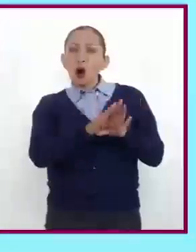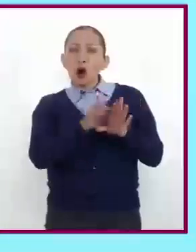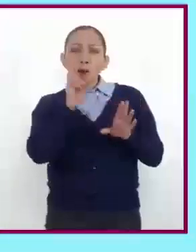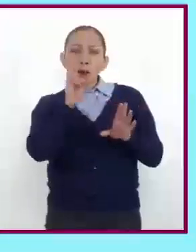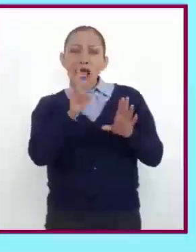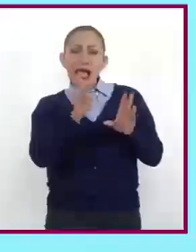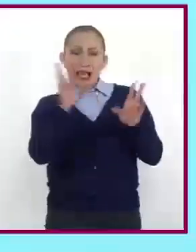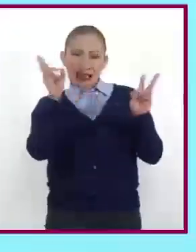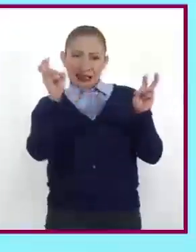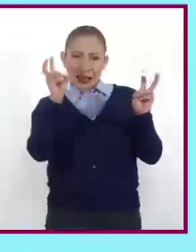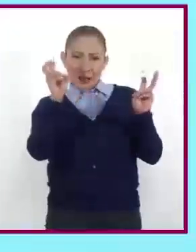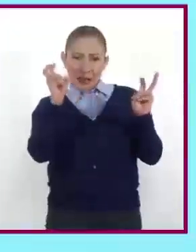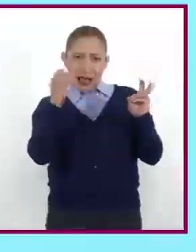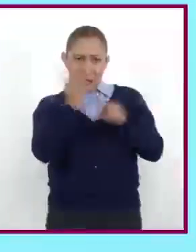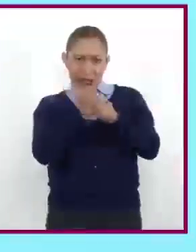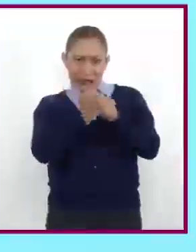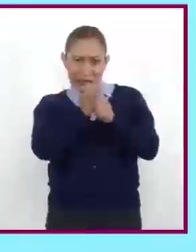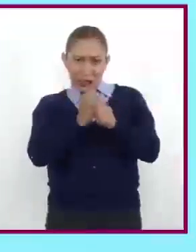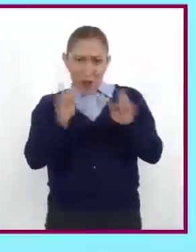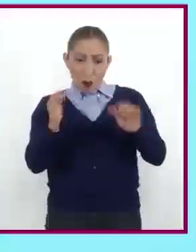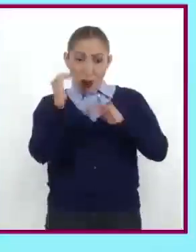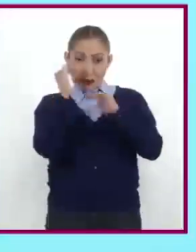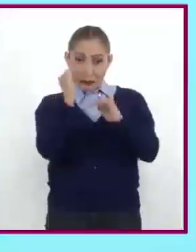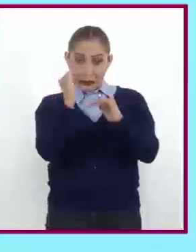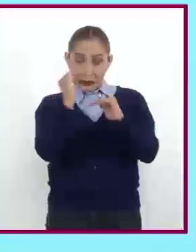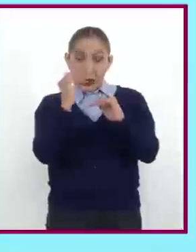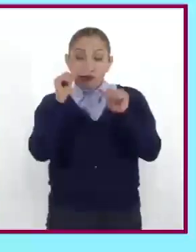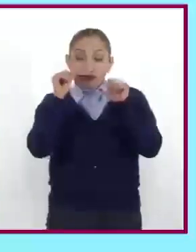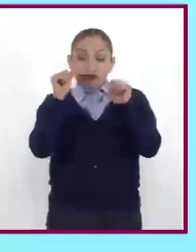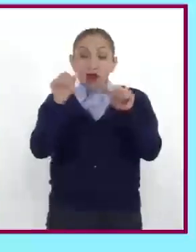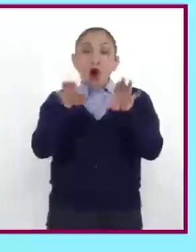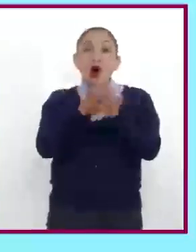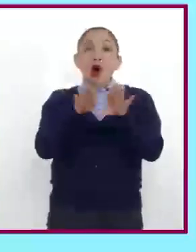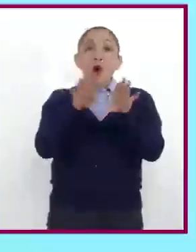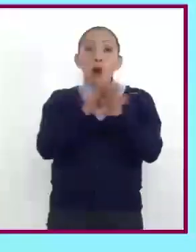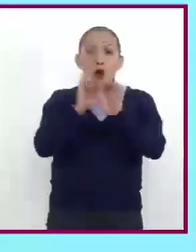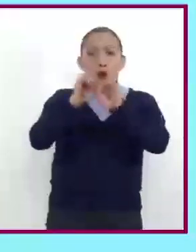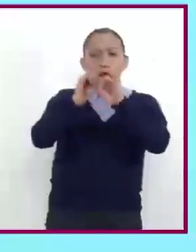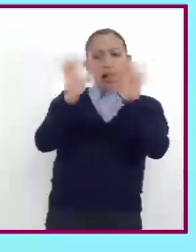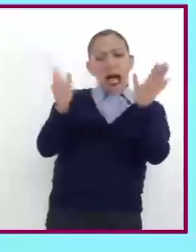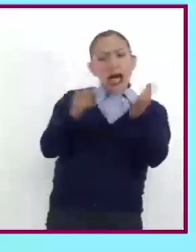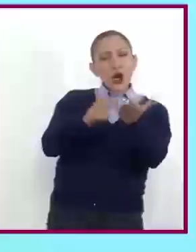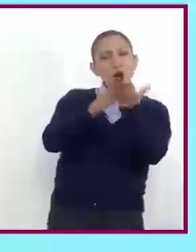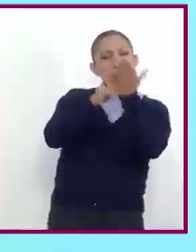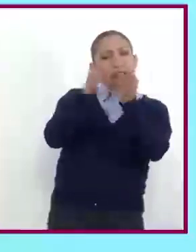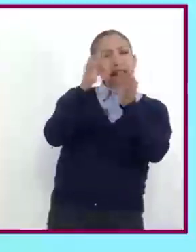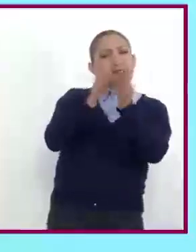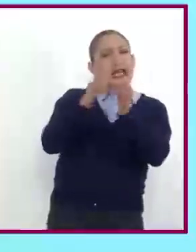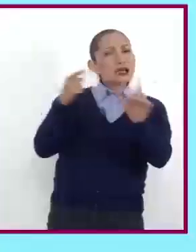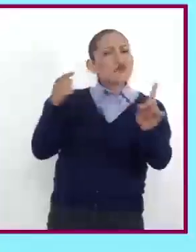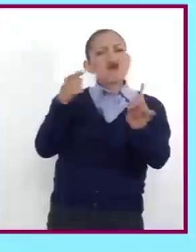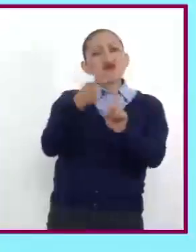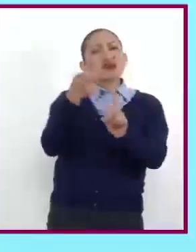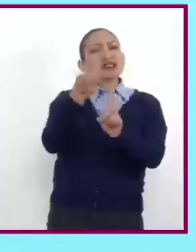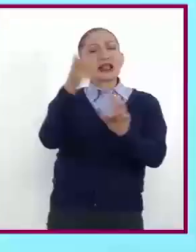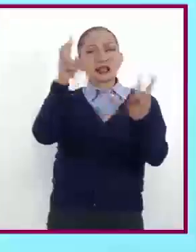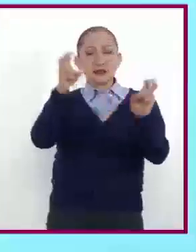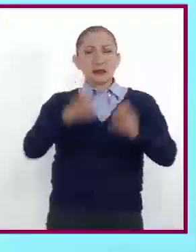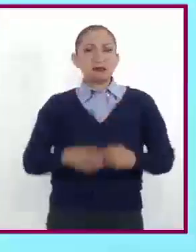el contenido de una investigación, pero enfocada en cómo tener claridad y certeza del propósito del